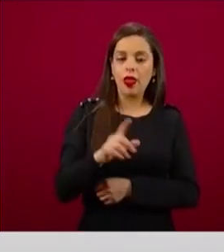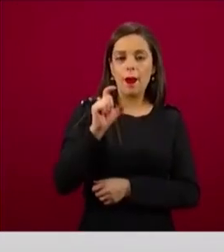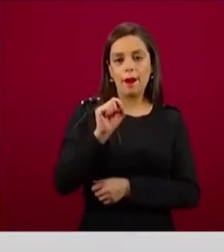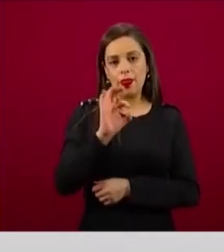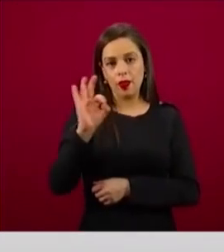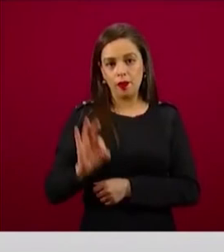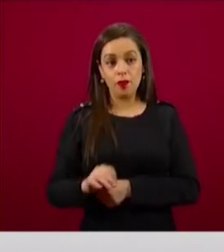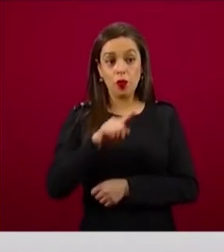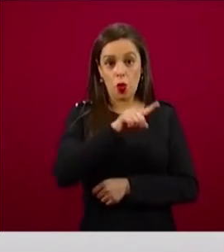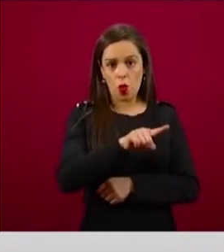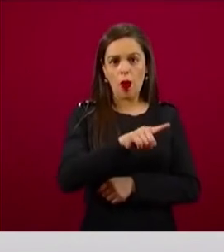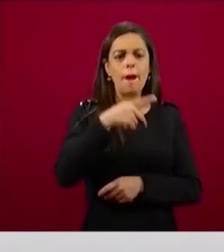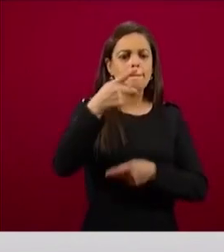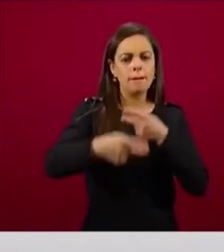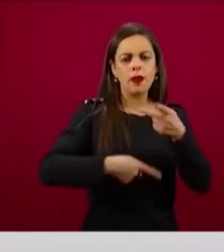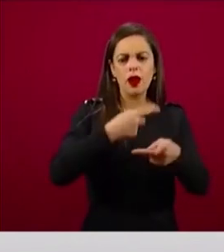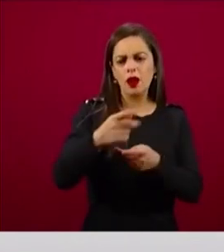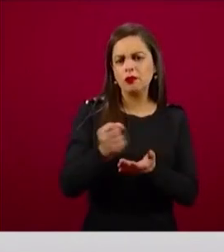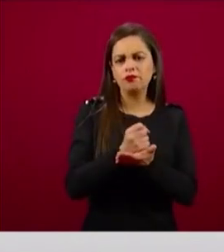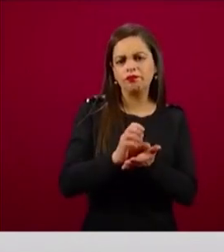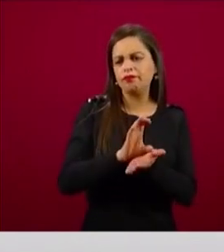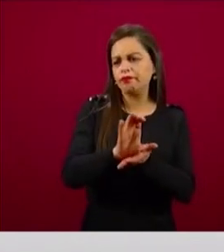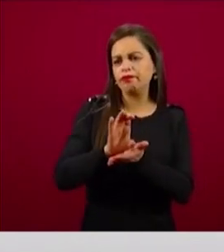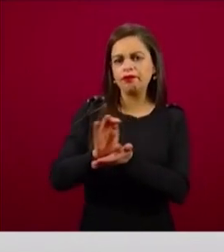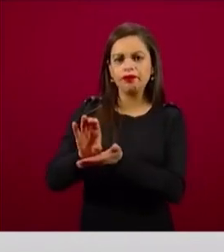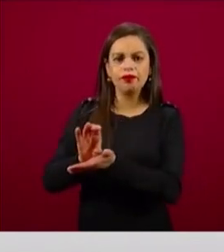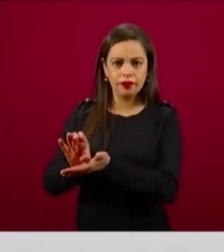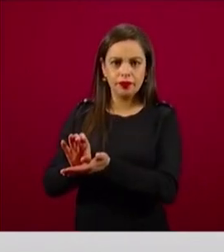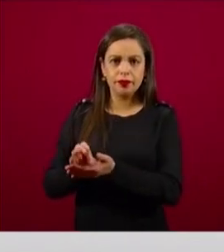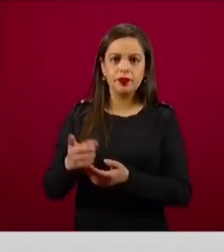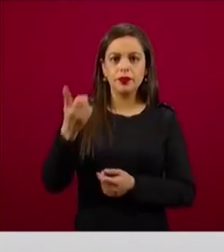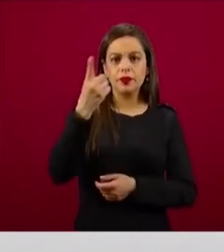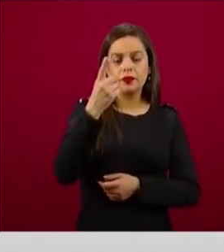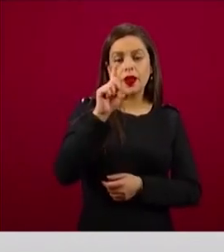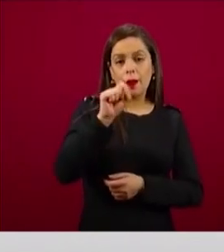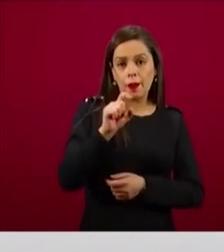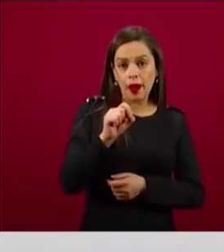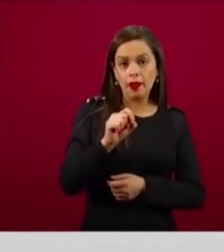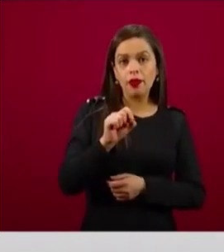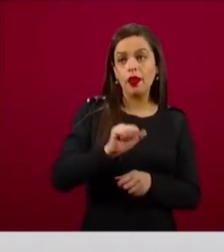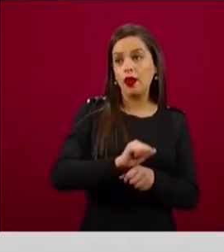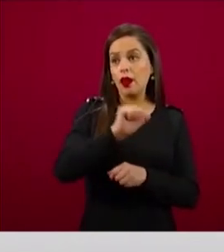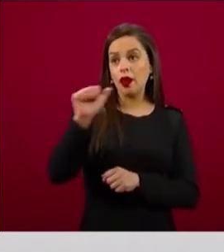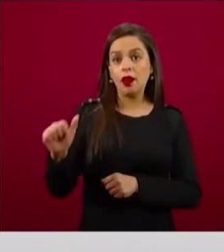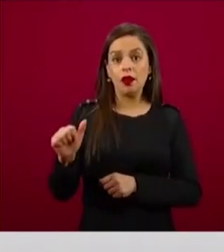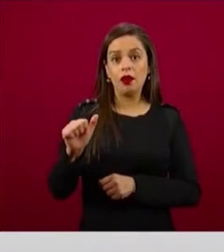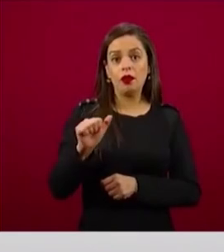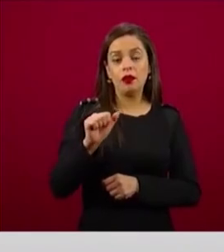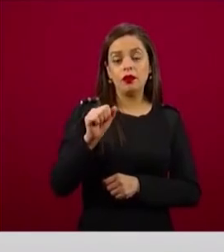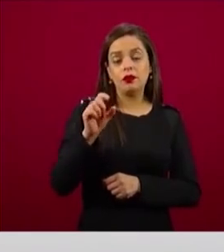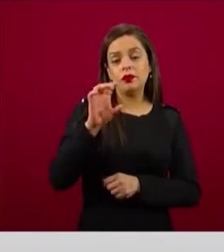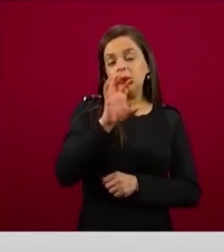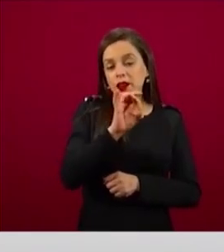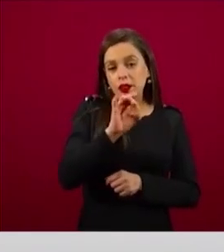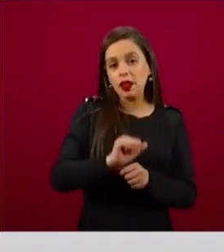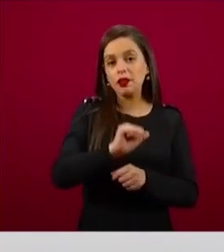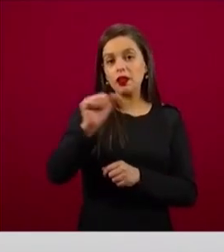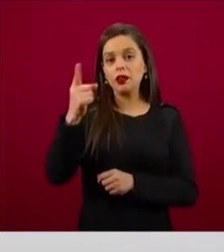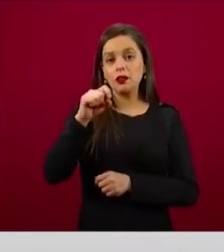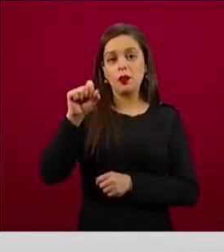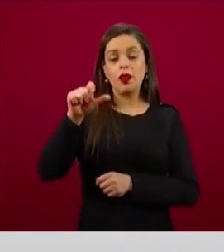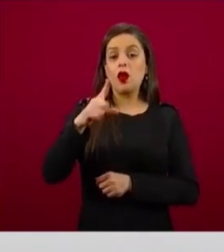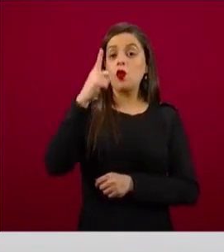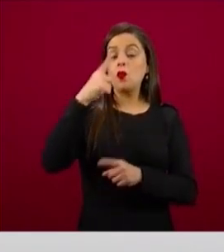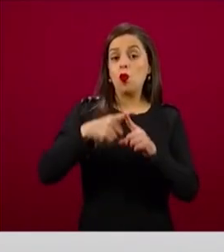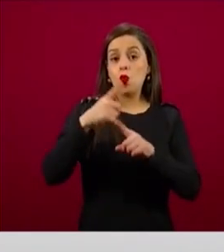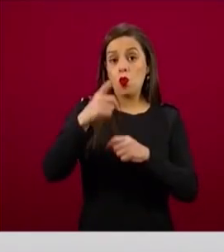terminaban prestando de entre 20 y 116 entre 30 y 116 por ciento anual o sea eran créditos